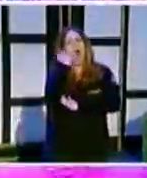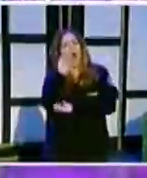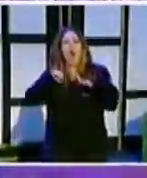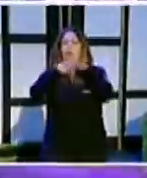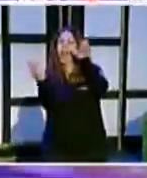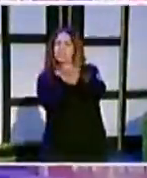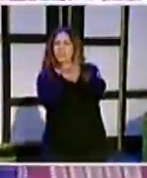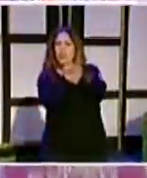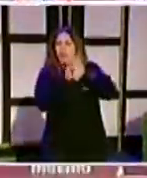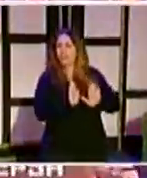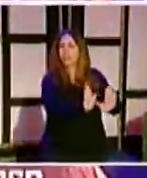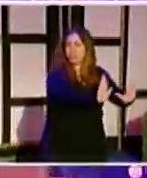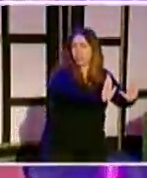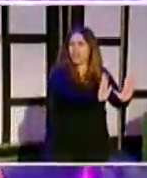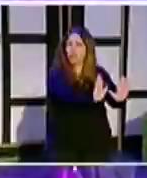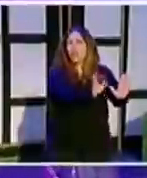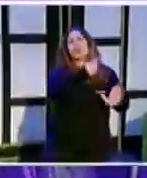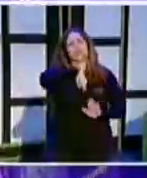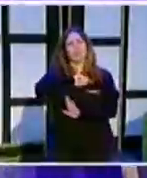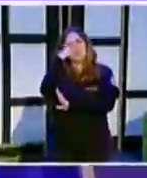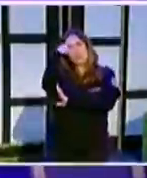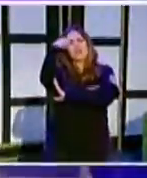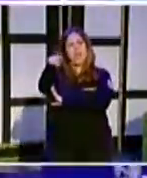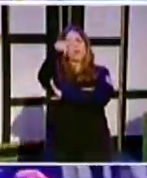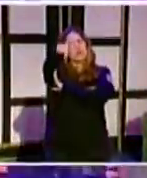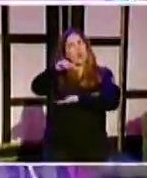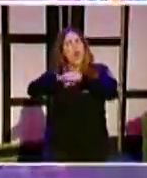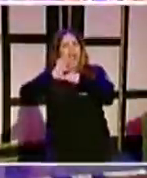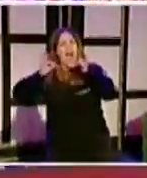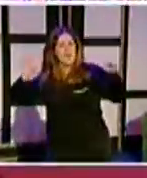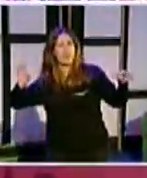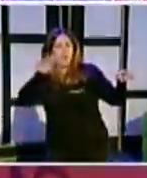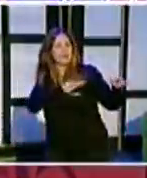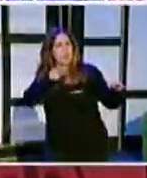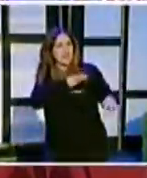para archivo. Sabemos que tiene muchos amigos.